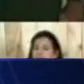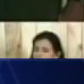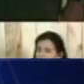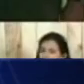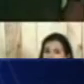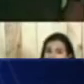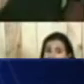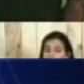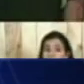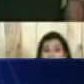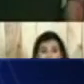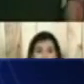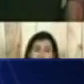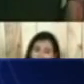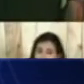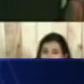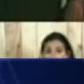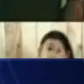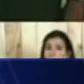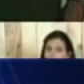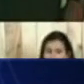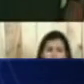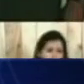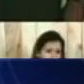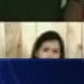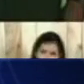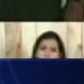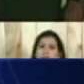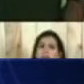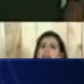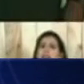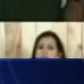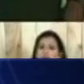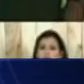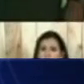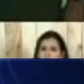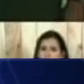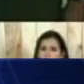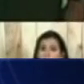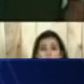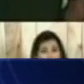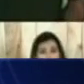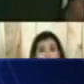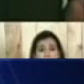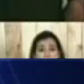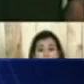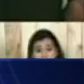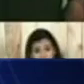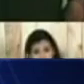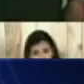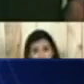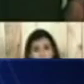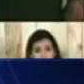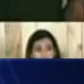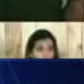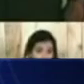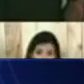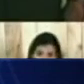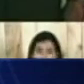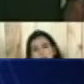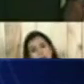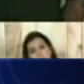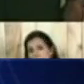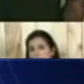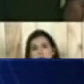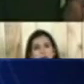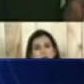está bien, está en su derecho. Y bueno, en el debate seguiremos debatiendo. Cuando lo vea, le doy la mano.